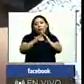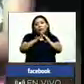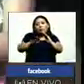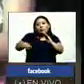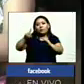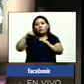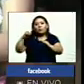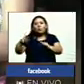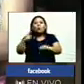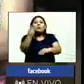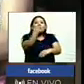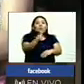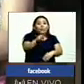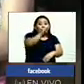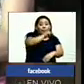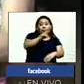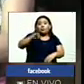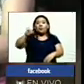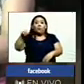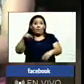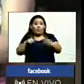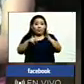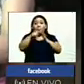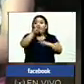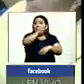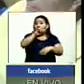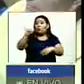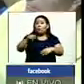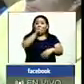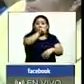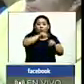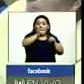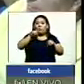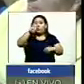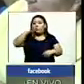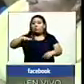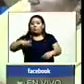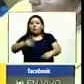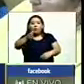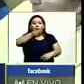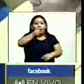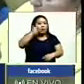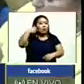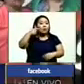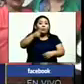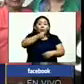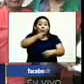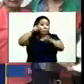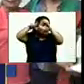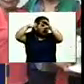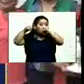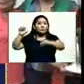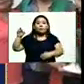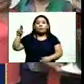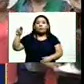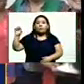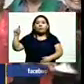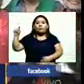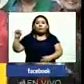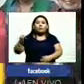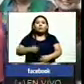tecleña los martes y jueves de 1 a 4 de la tarde. Con imágenes e informe de Ernesto Cornejo,